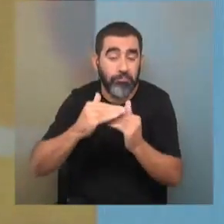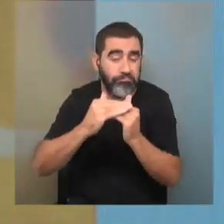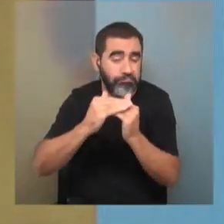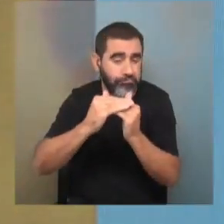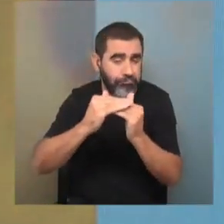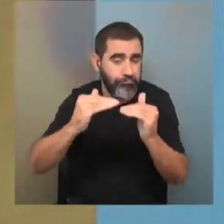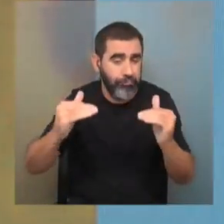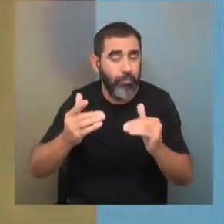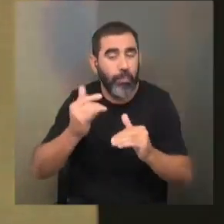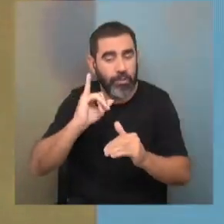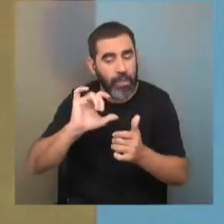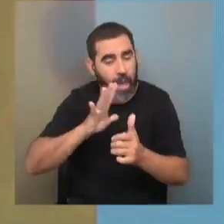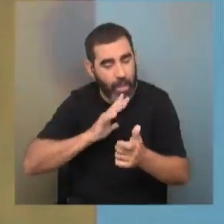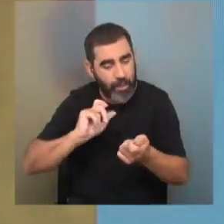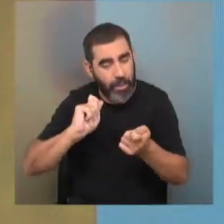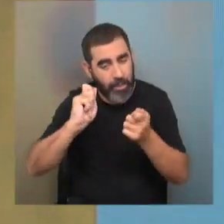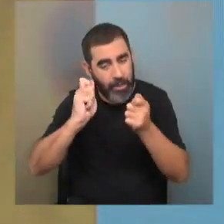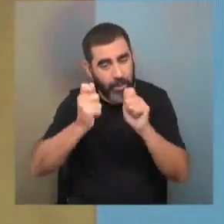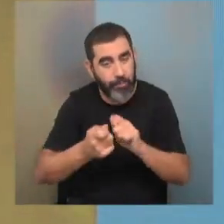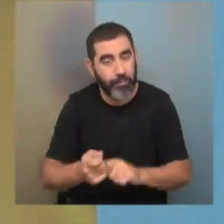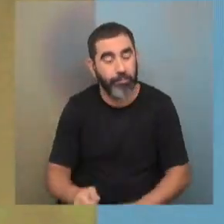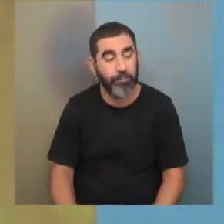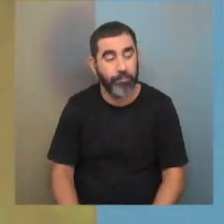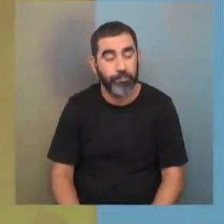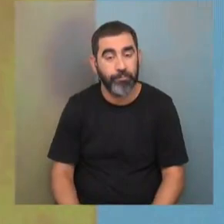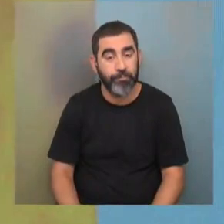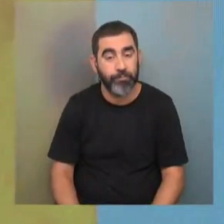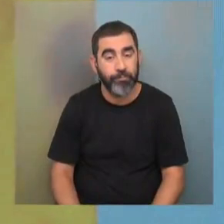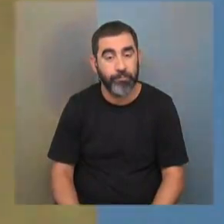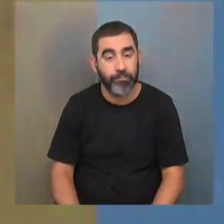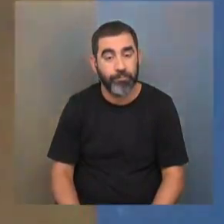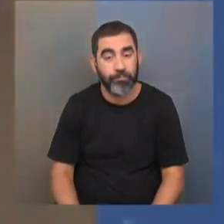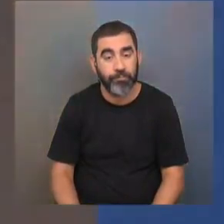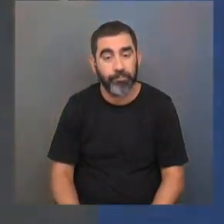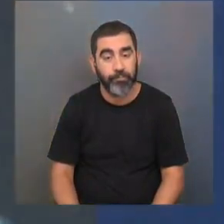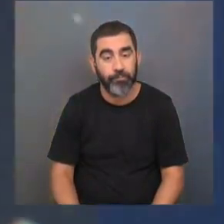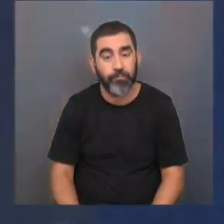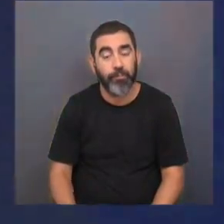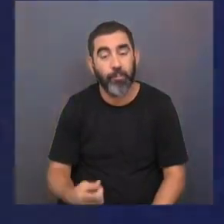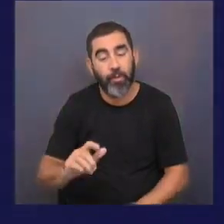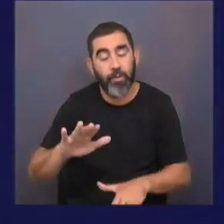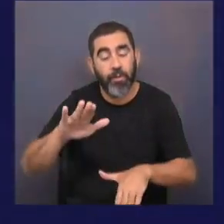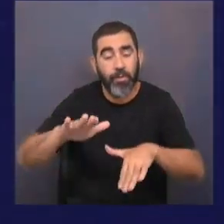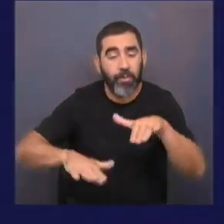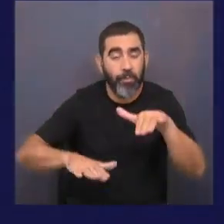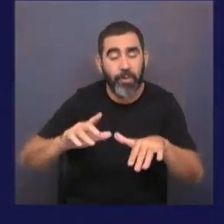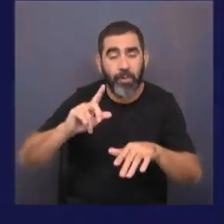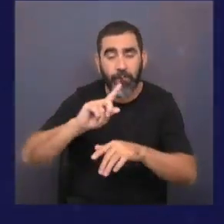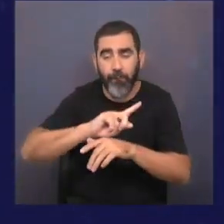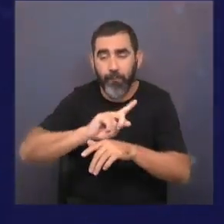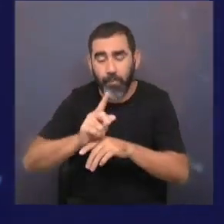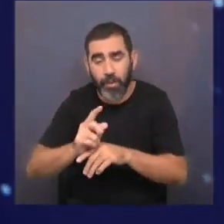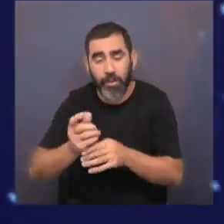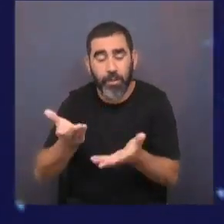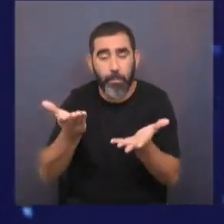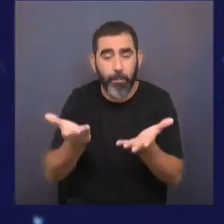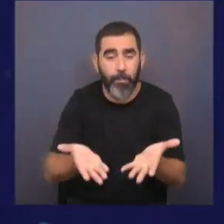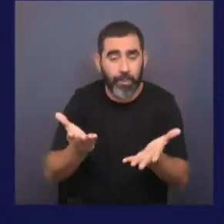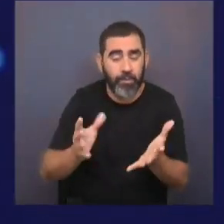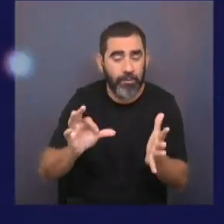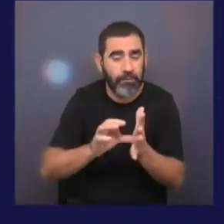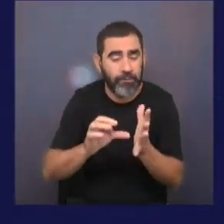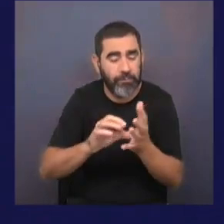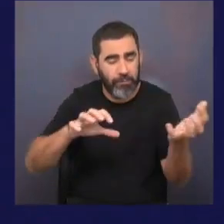aunque claramente no lo es del todo. Pero después empezamos a tener, cuando las masas varían mucho u otras velocidades, los sistemas se tornan